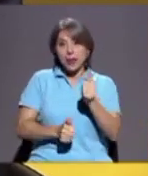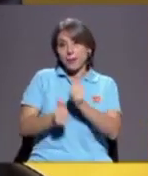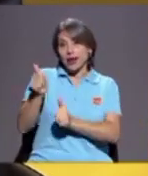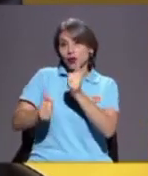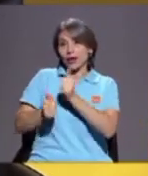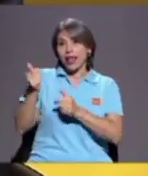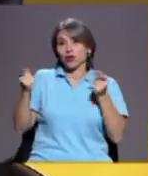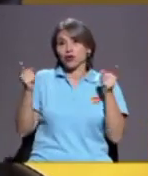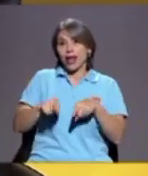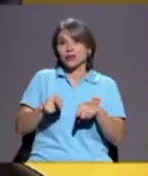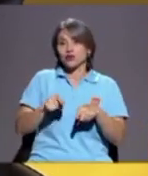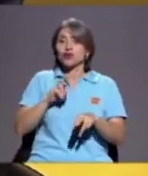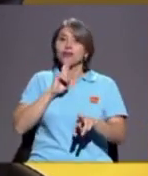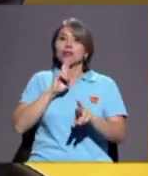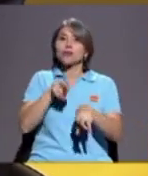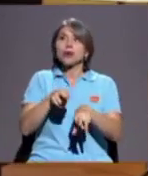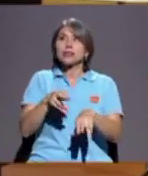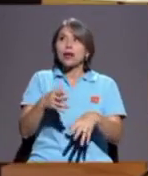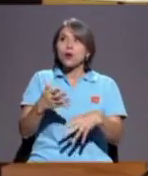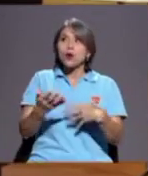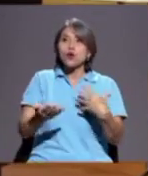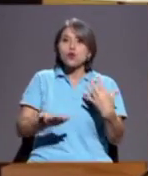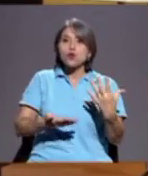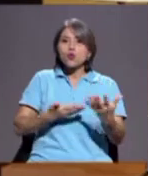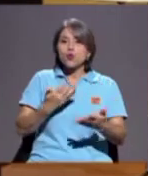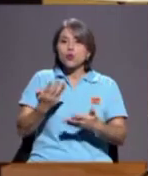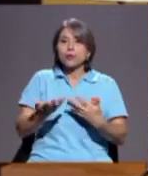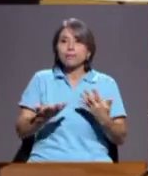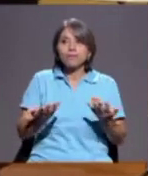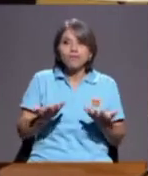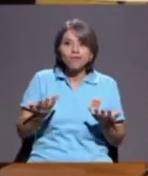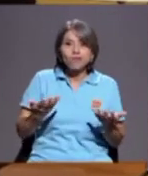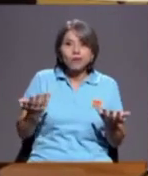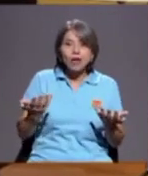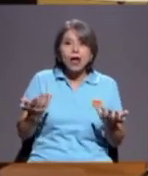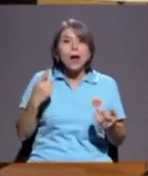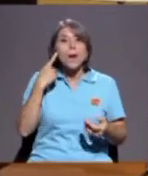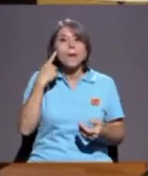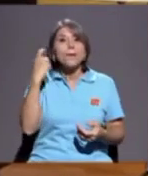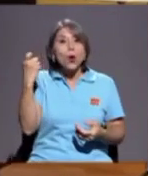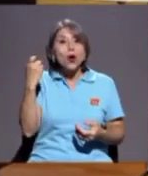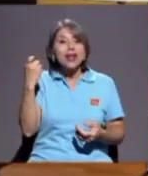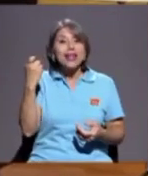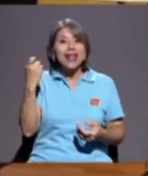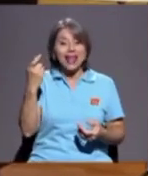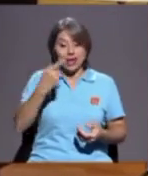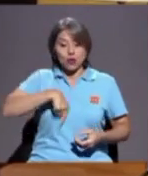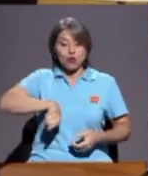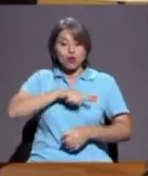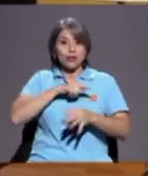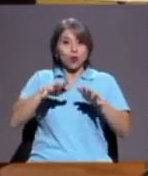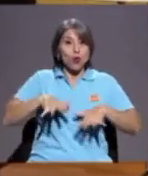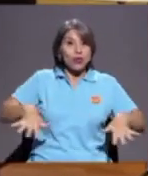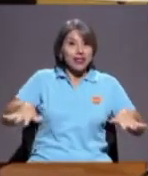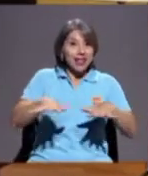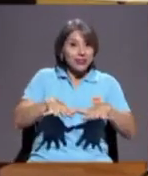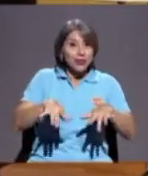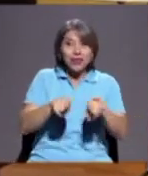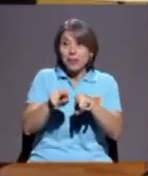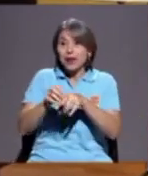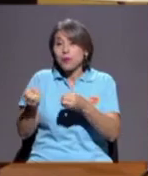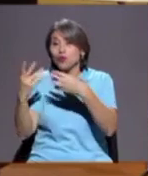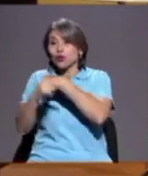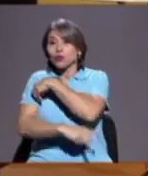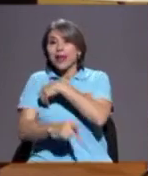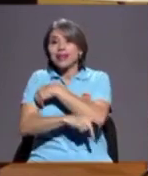casos la respuesta quedaba en blanco, porque la rendición de cuentas en el contexto nuestro y en muchos países se